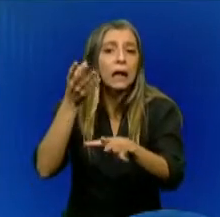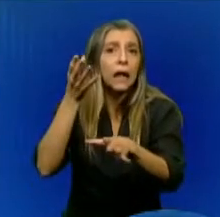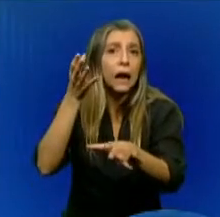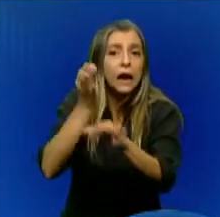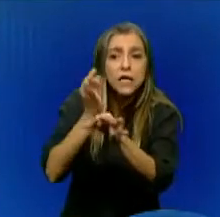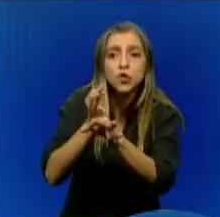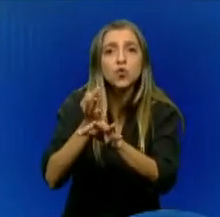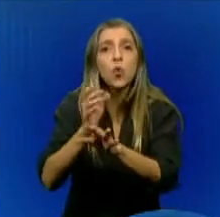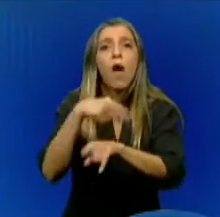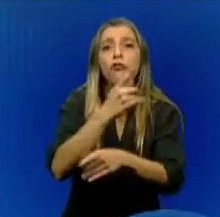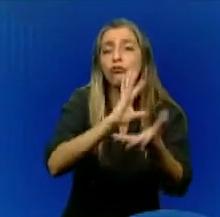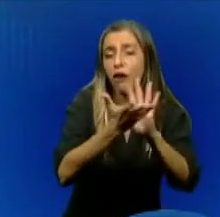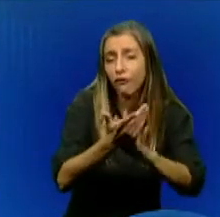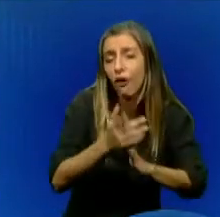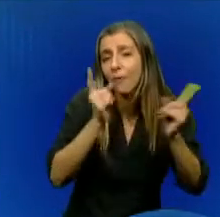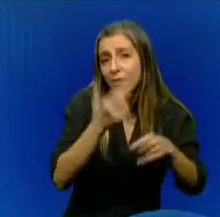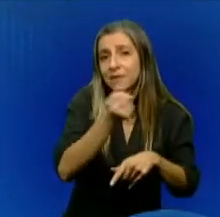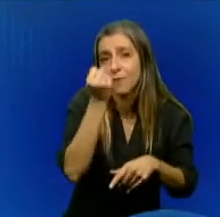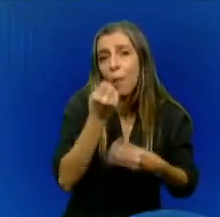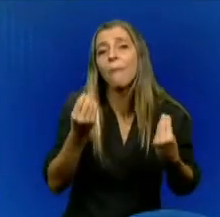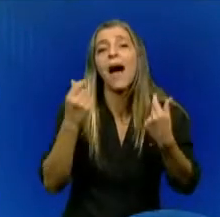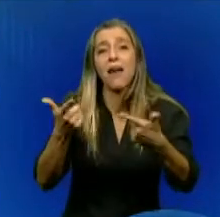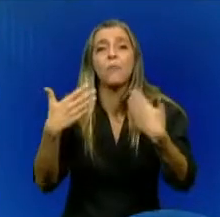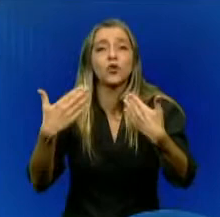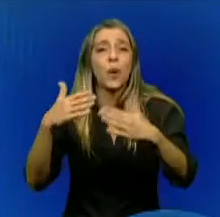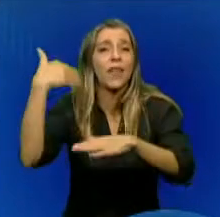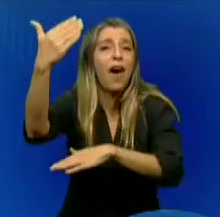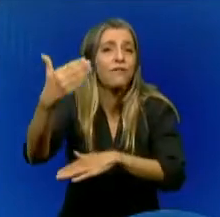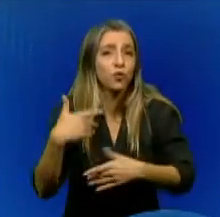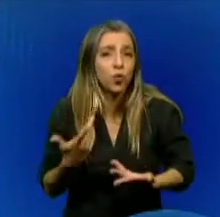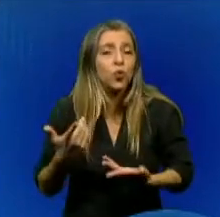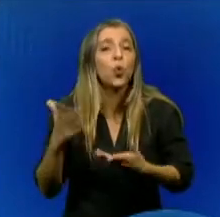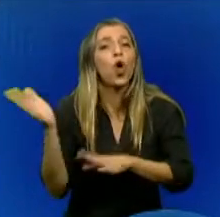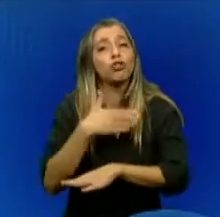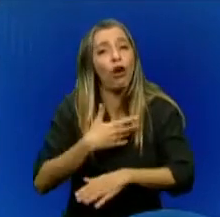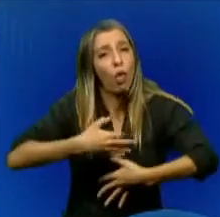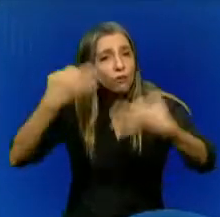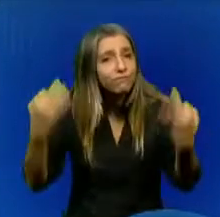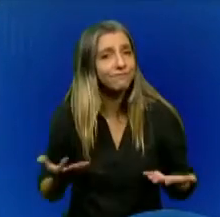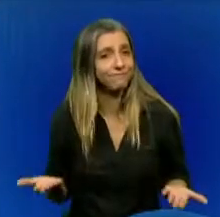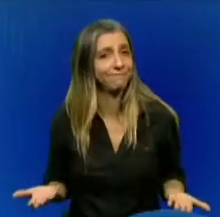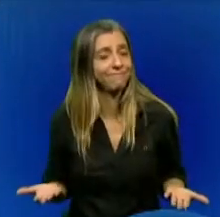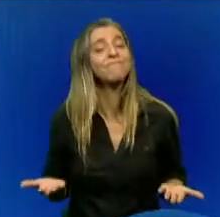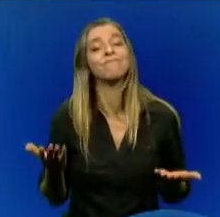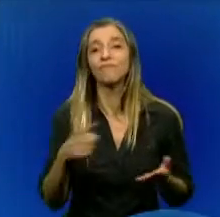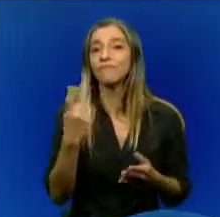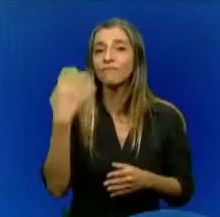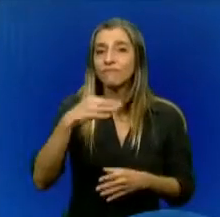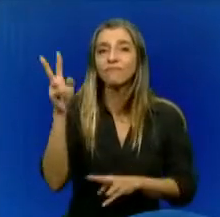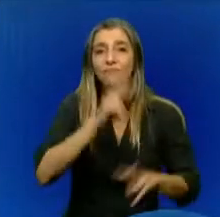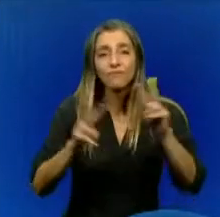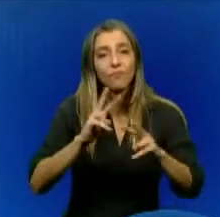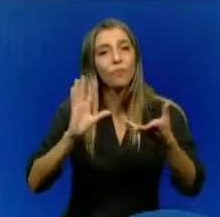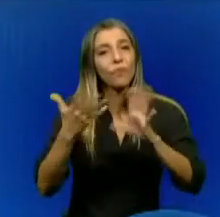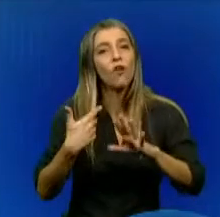año. Señor presidente, la pandemia empieza a mostrar una salida posible con las vacunas y con consensos políticos amplios que se ocupen de